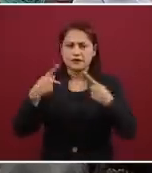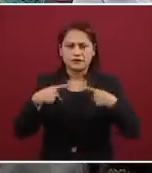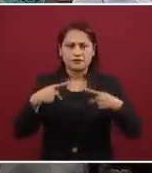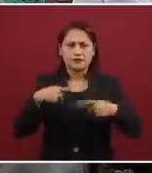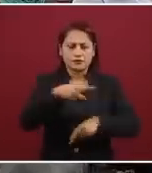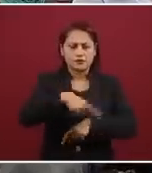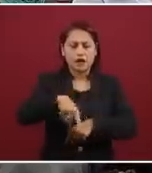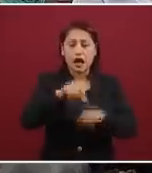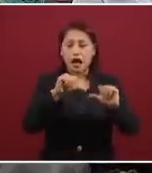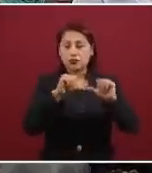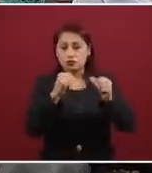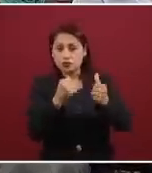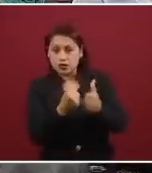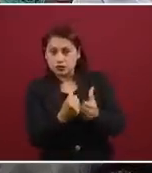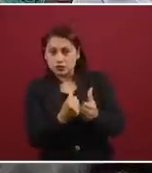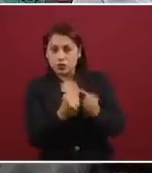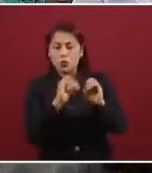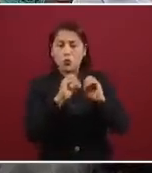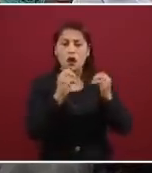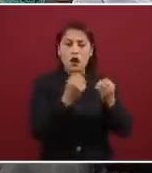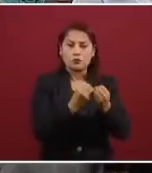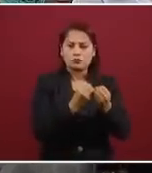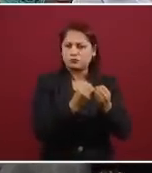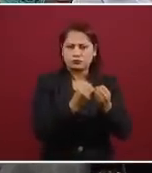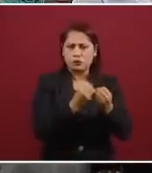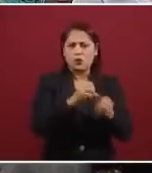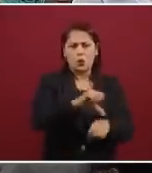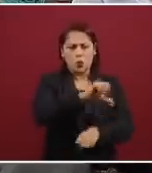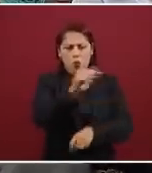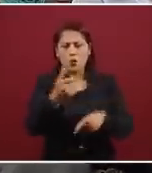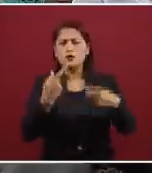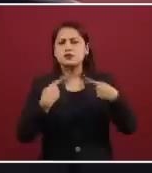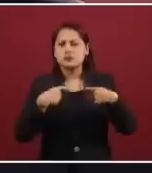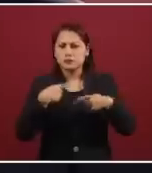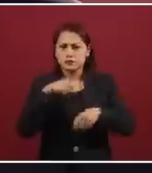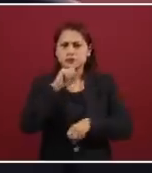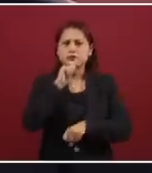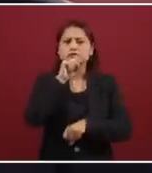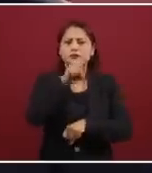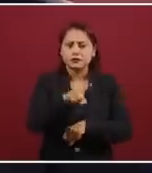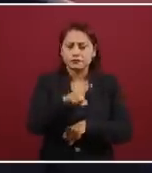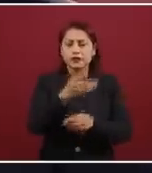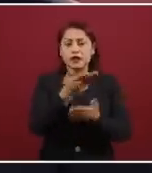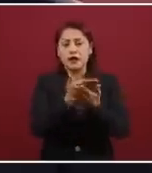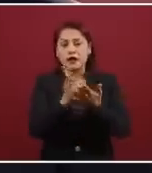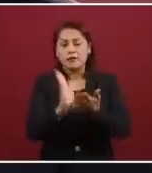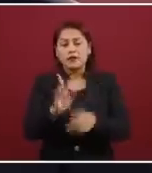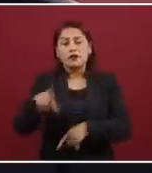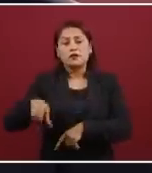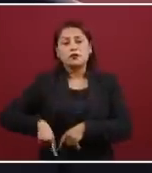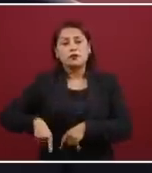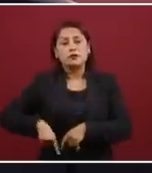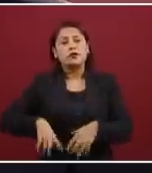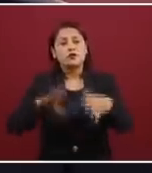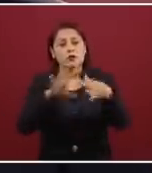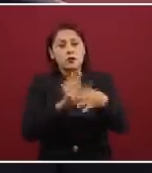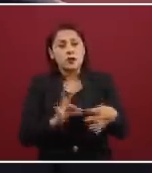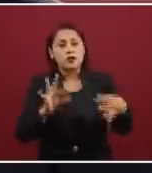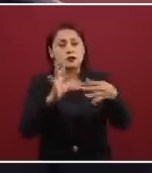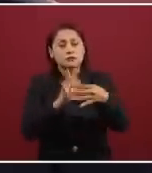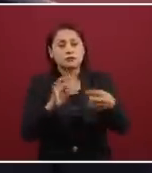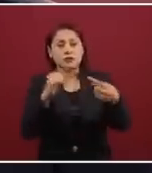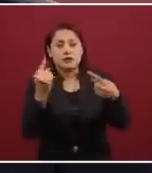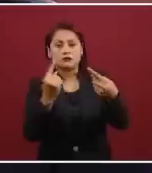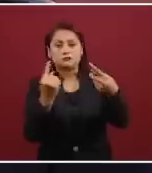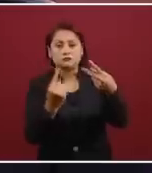organizada. Y finalmente, también el comunicar una serie de contenidos que tienen que ver con la